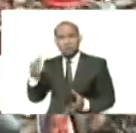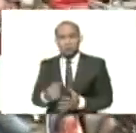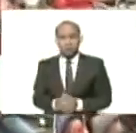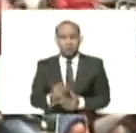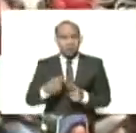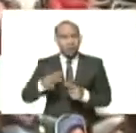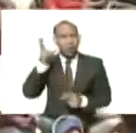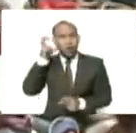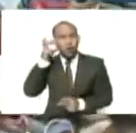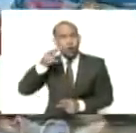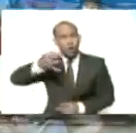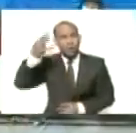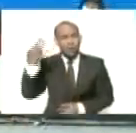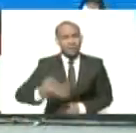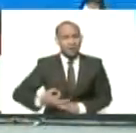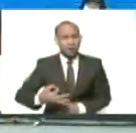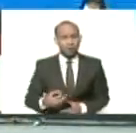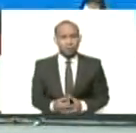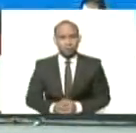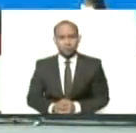pero que oiga bien.